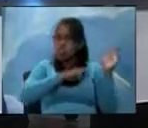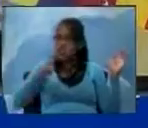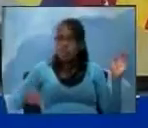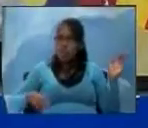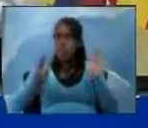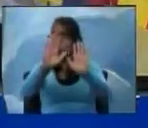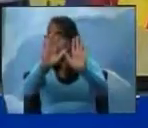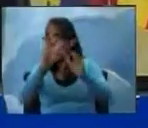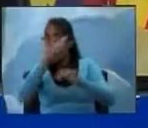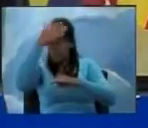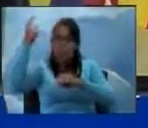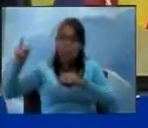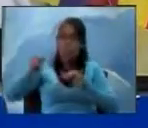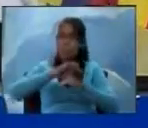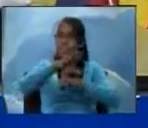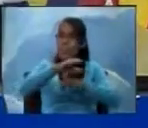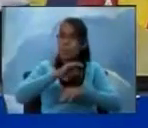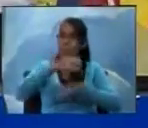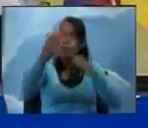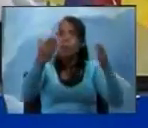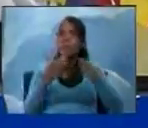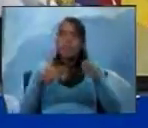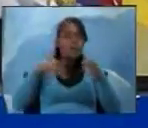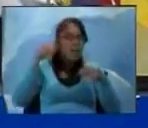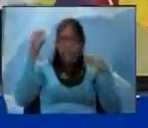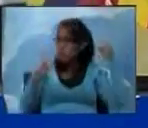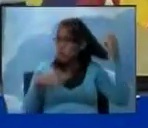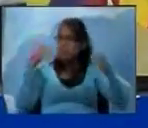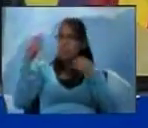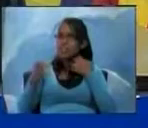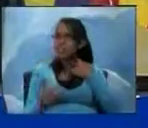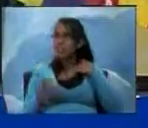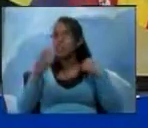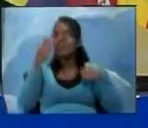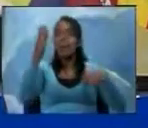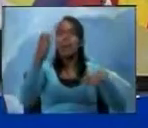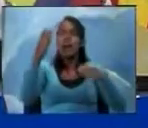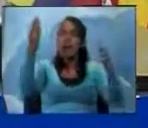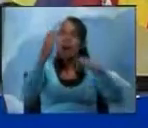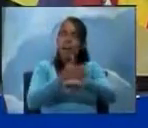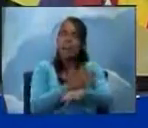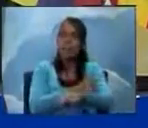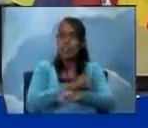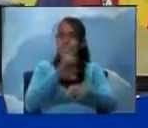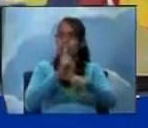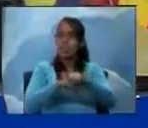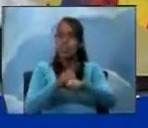con nosotros? Has venido a atormentarnos antes de tiempo.